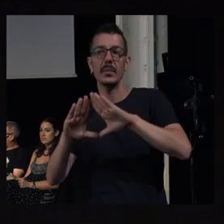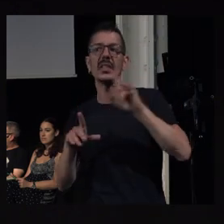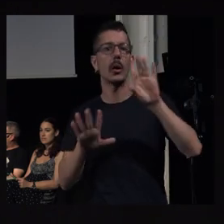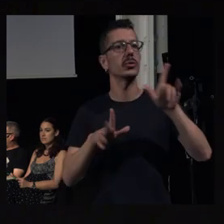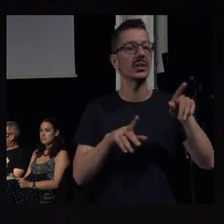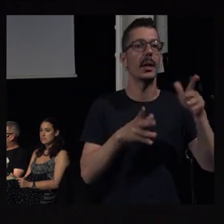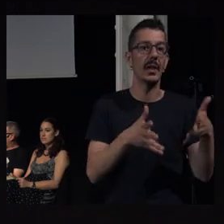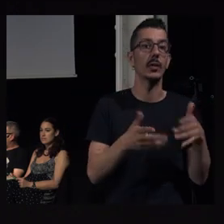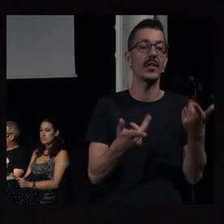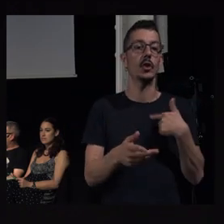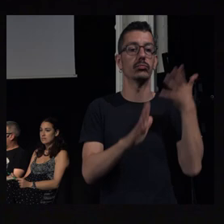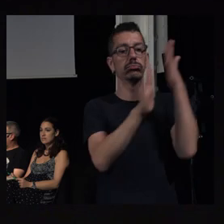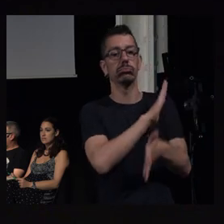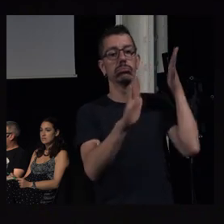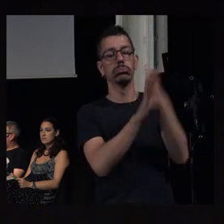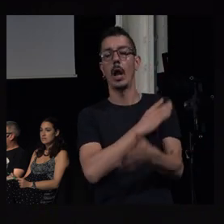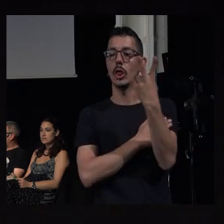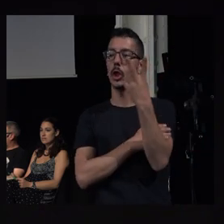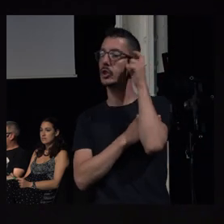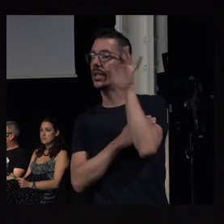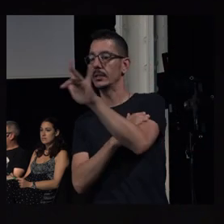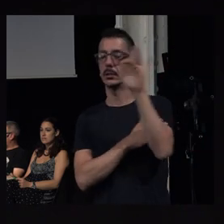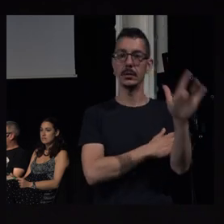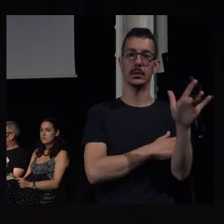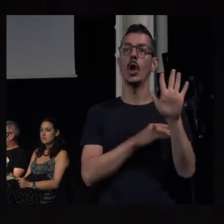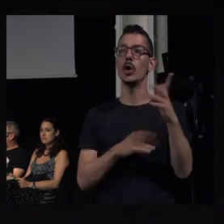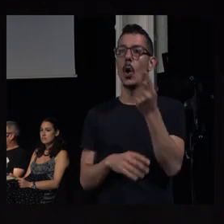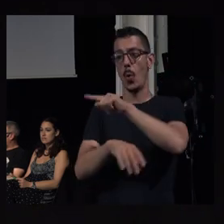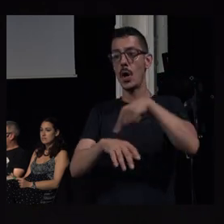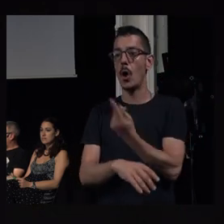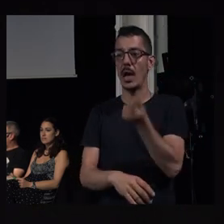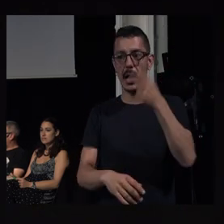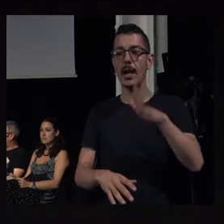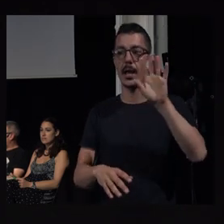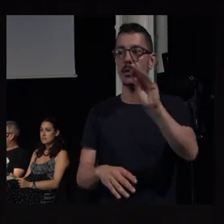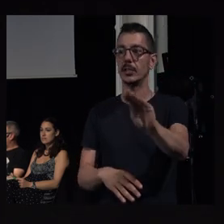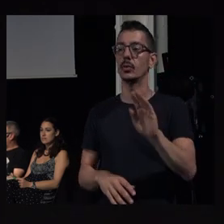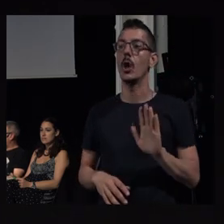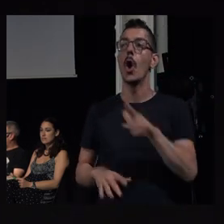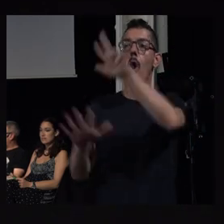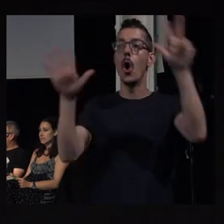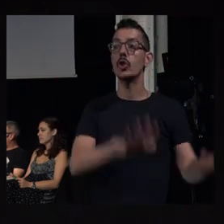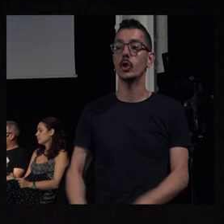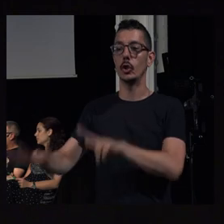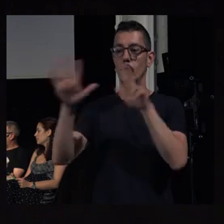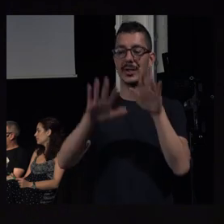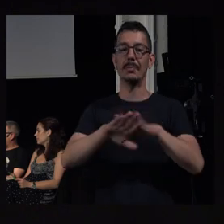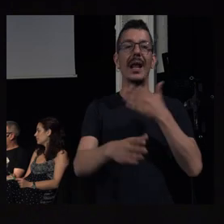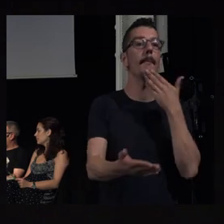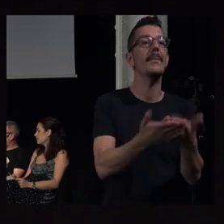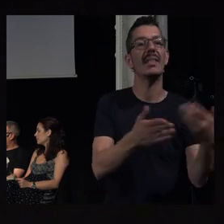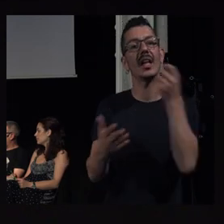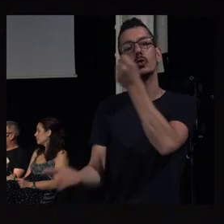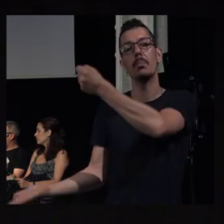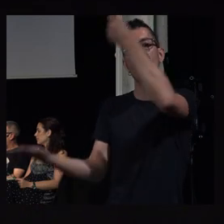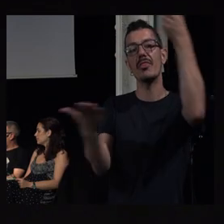di dos sesiones de asesoramiento, que por cierto cobro la hora bastante cara, de 8 horas para que pidieran la